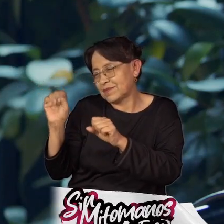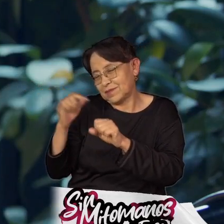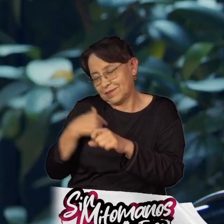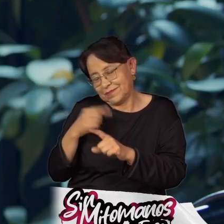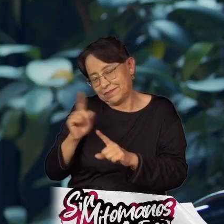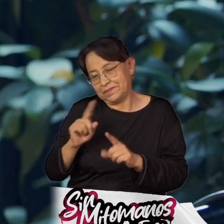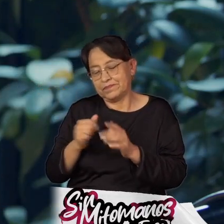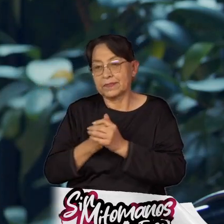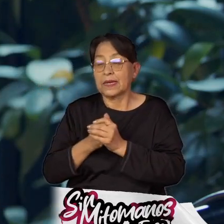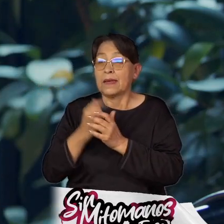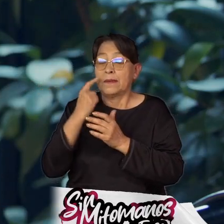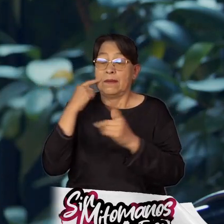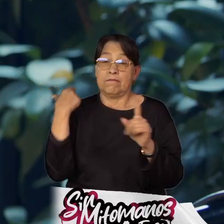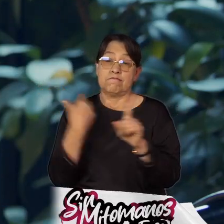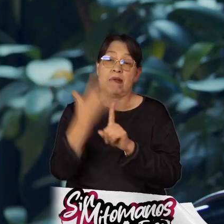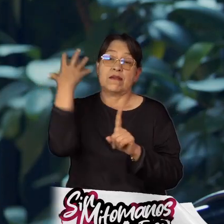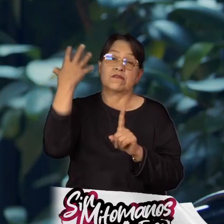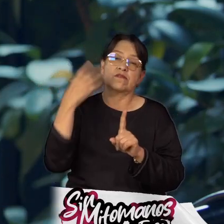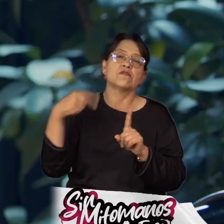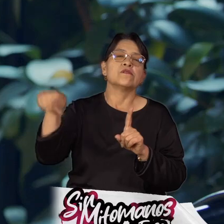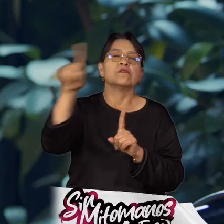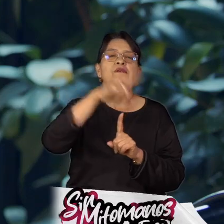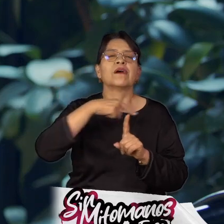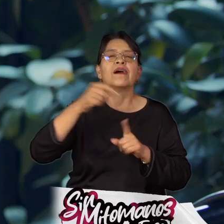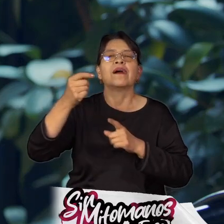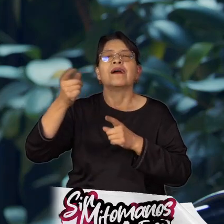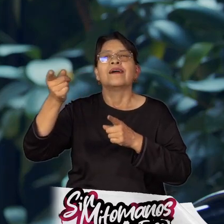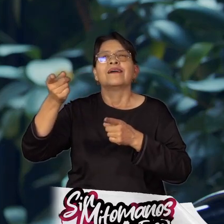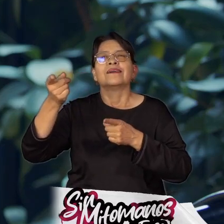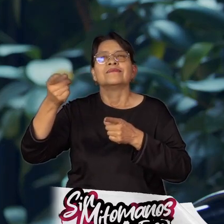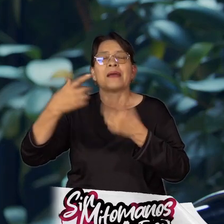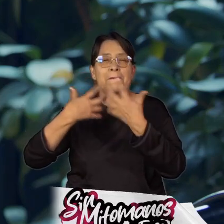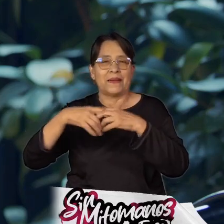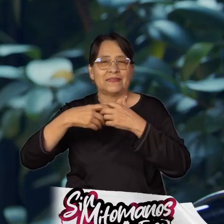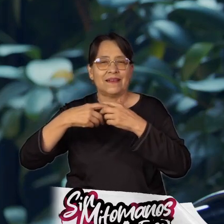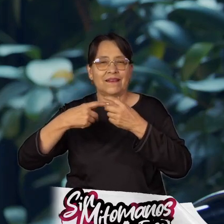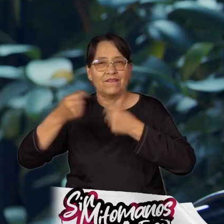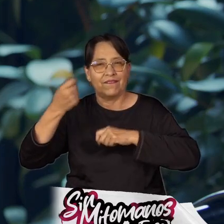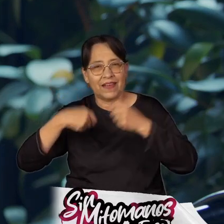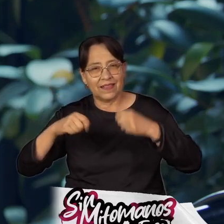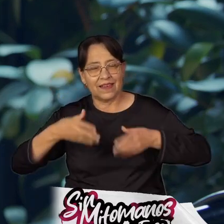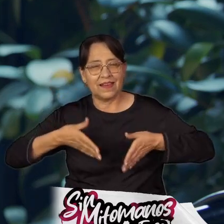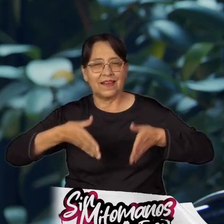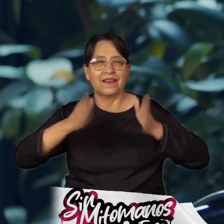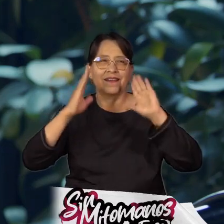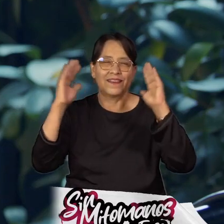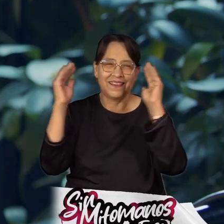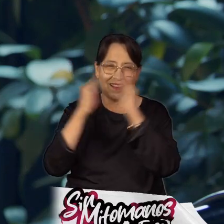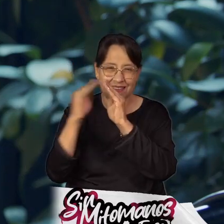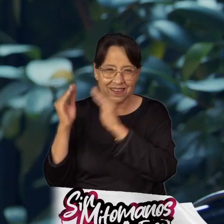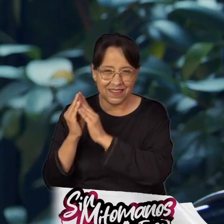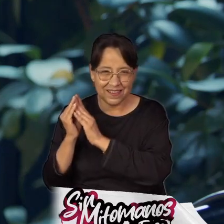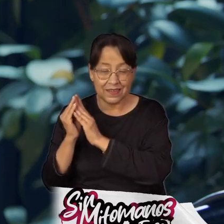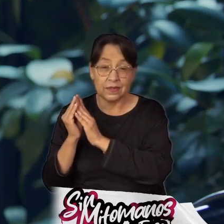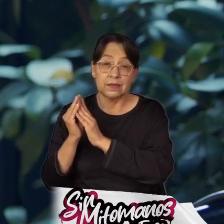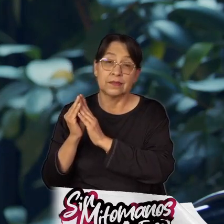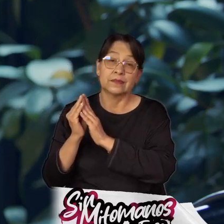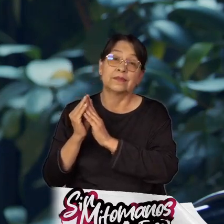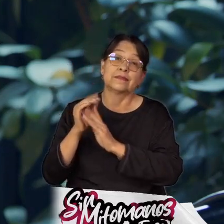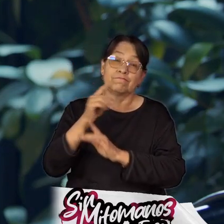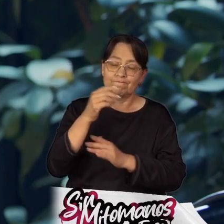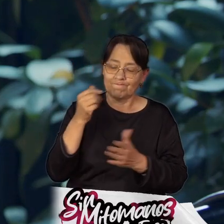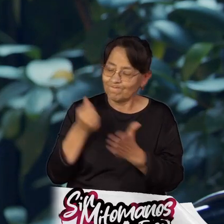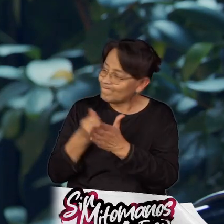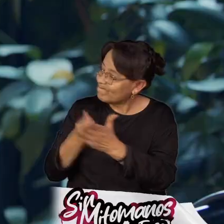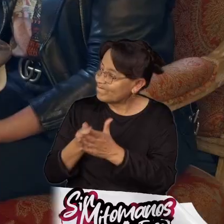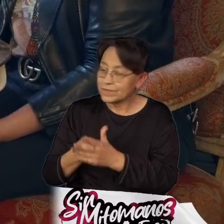Impacto en el mercado inmobiliario. Óigame, válgame No me dañe el la cielo. mesita, oye. Válgame el cielo,